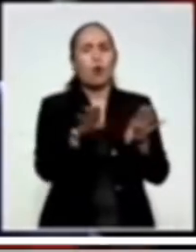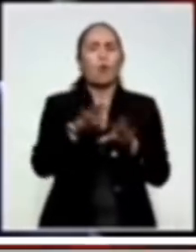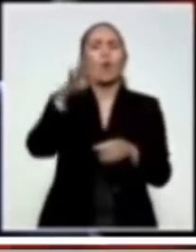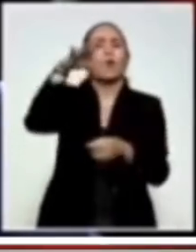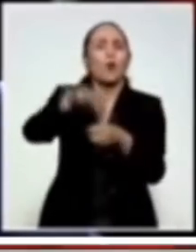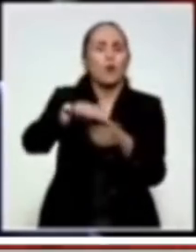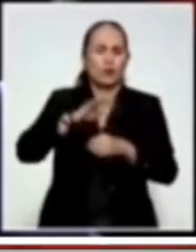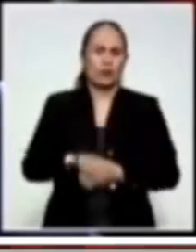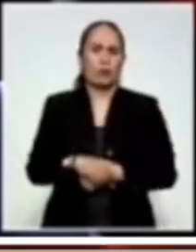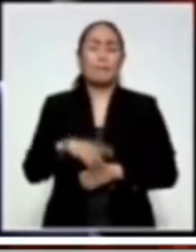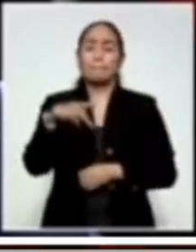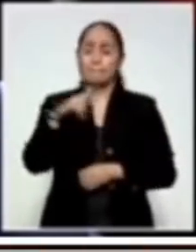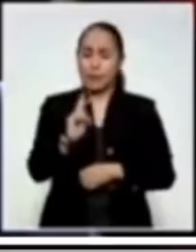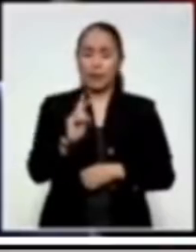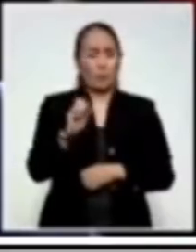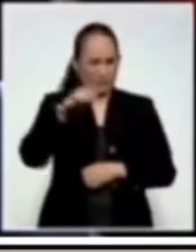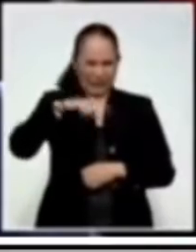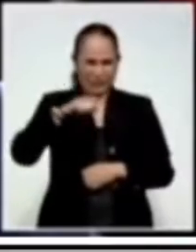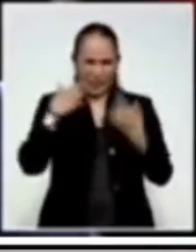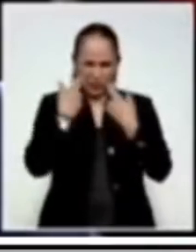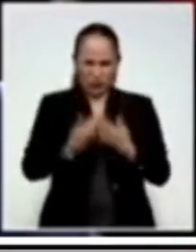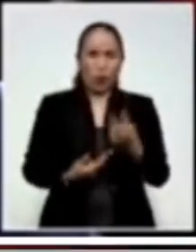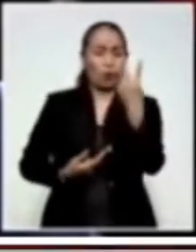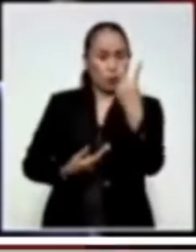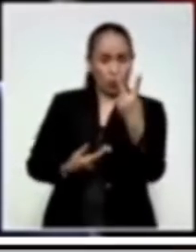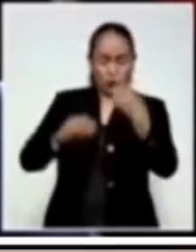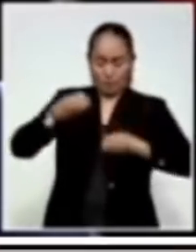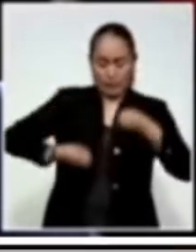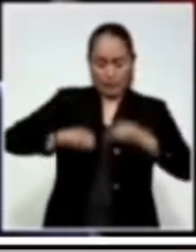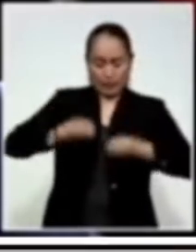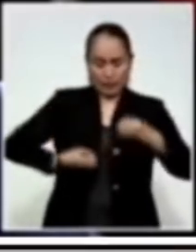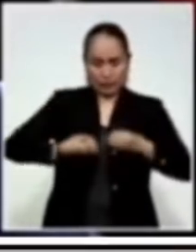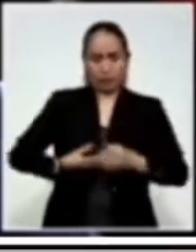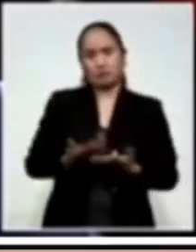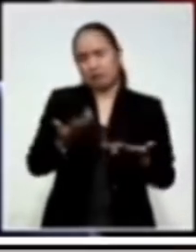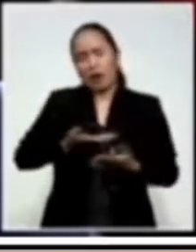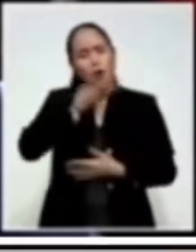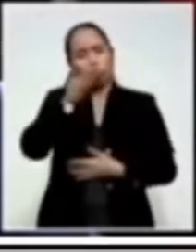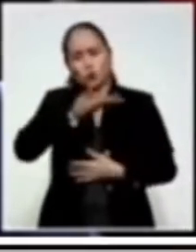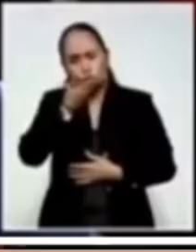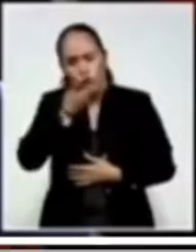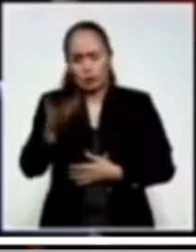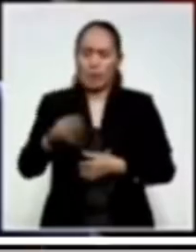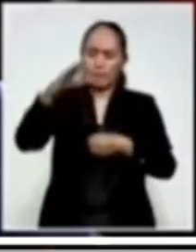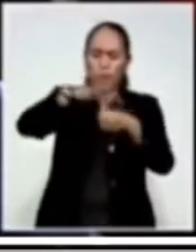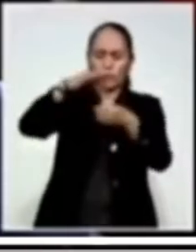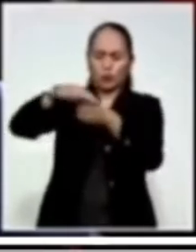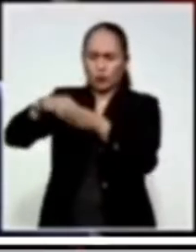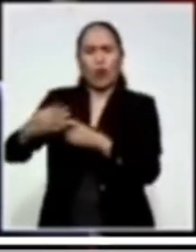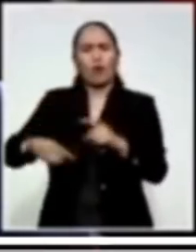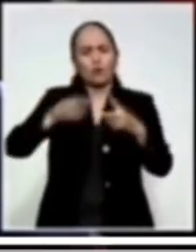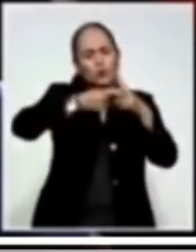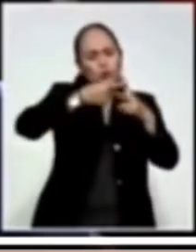en la misma sesión hubo al menos 2 ministros que dijeron que lo habitual era que se sumaran todos los votos